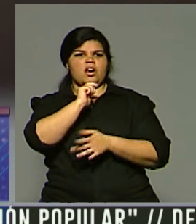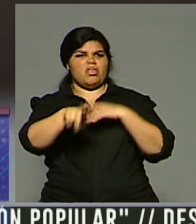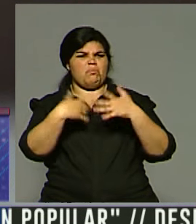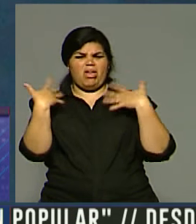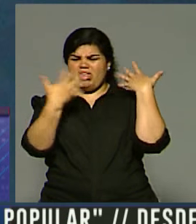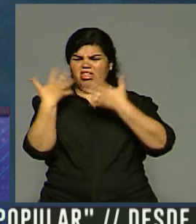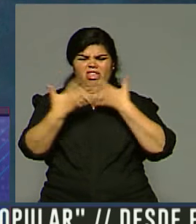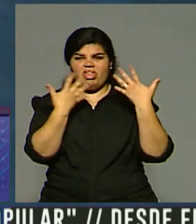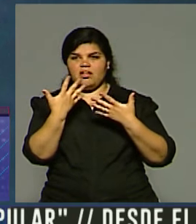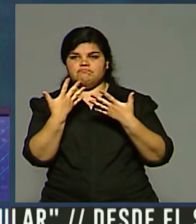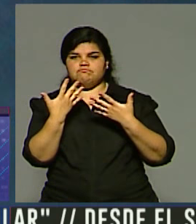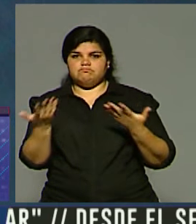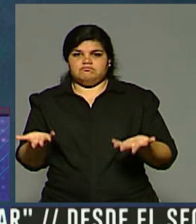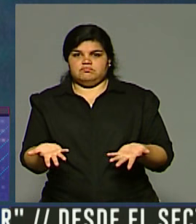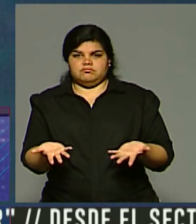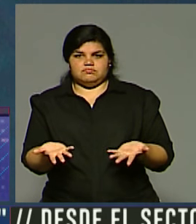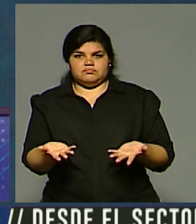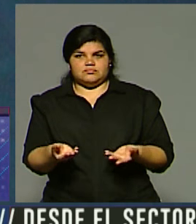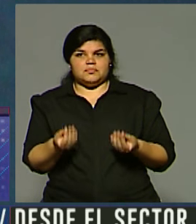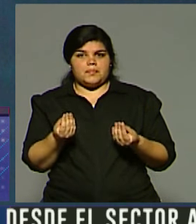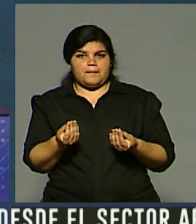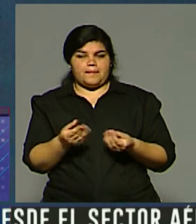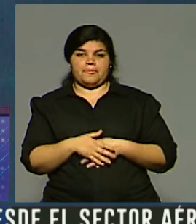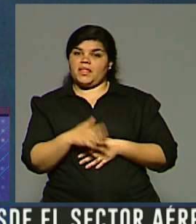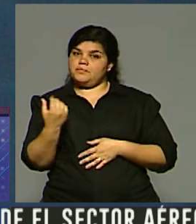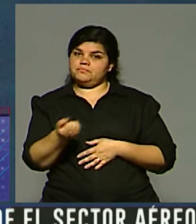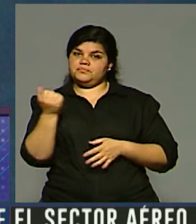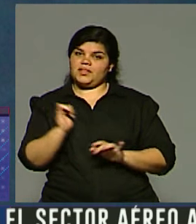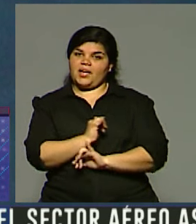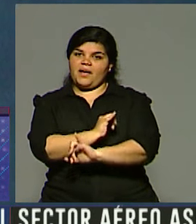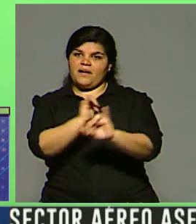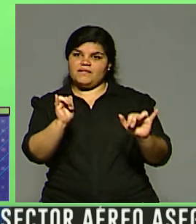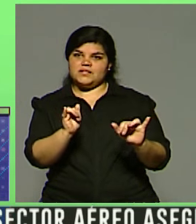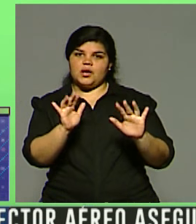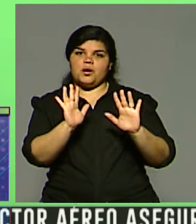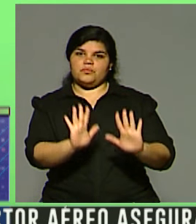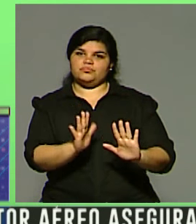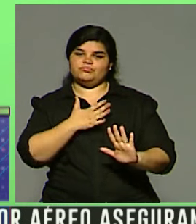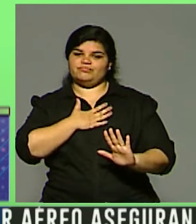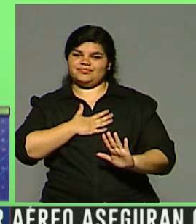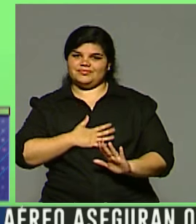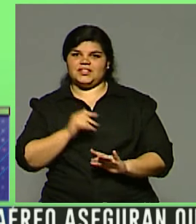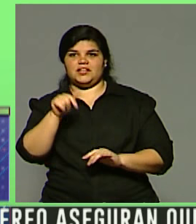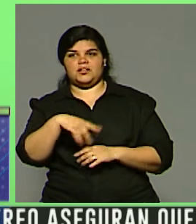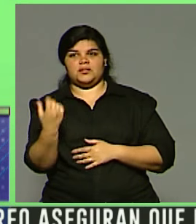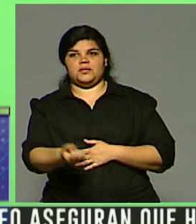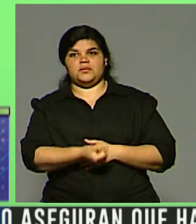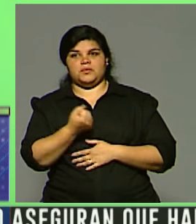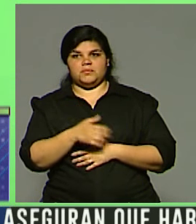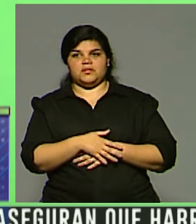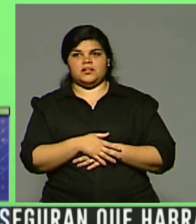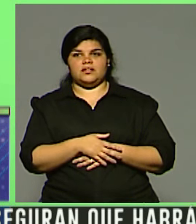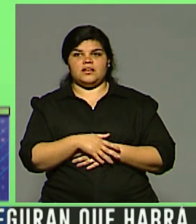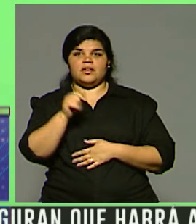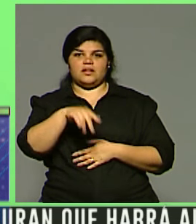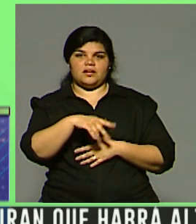Sí. Te arruina la vida. En principio, lo primero que les digo, siempre tengan dos mensajeros instantáneos. Tengan Telegram por segundo caso y